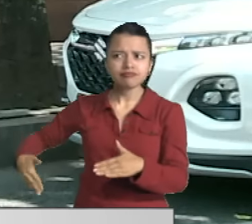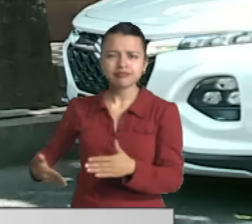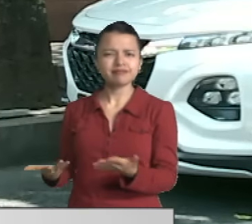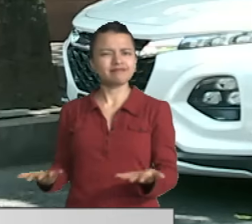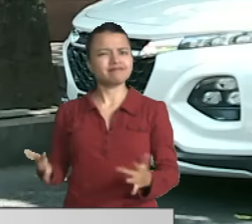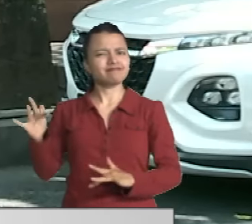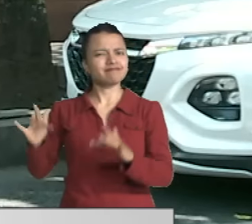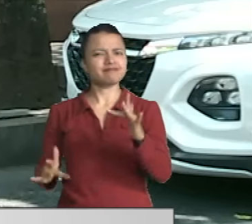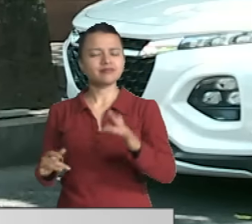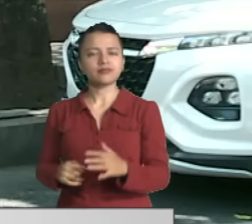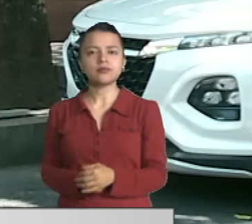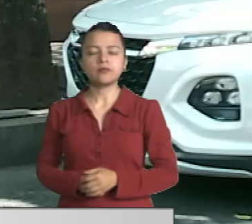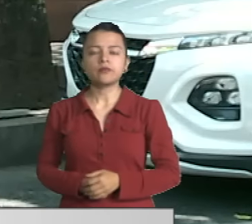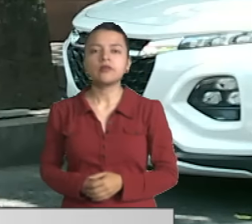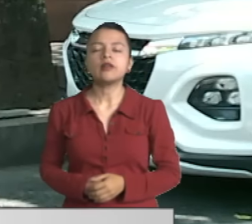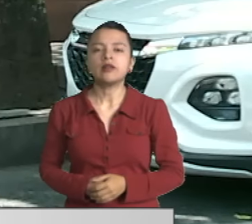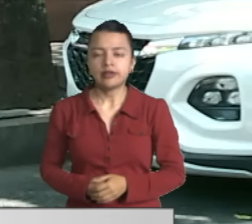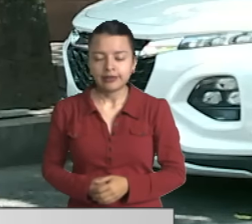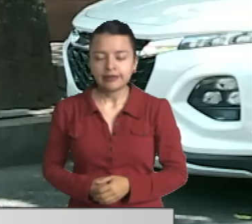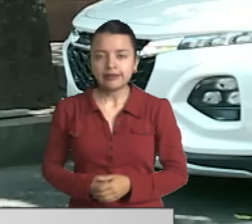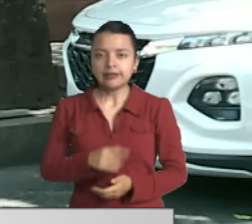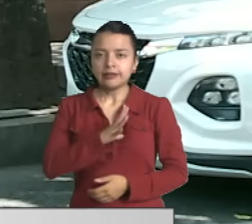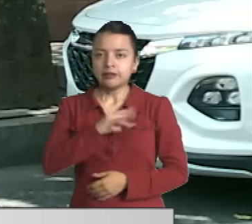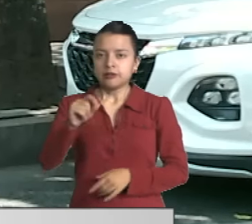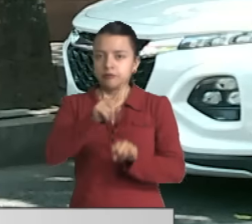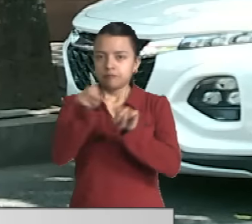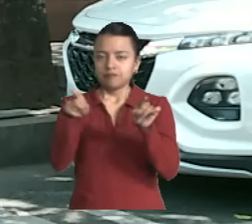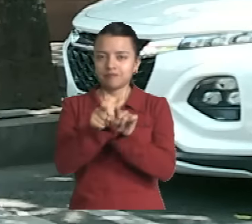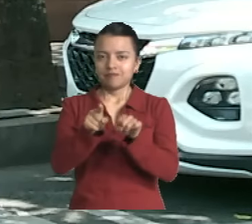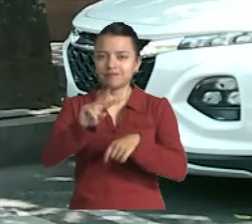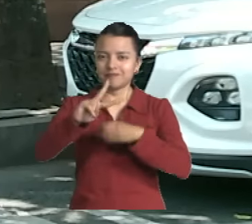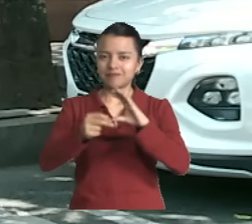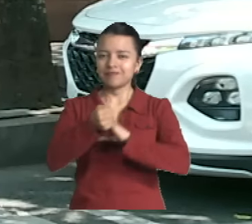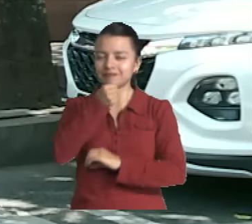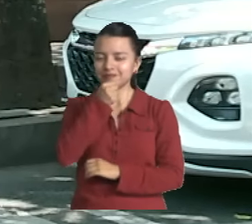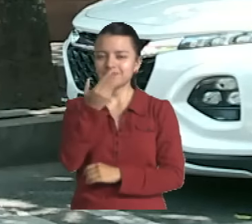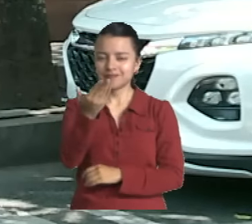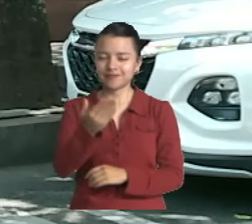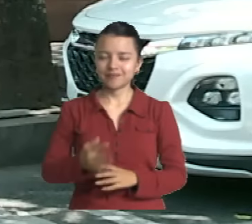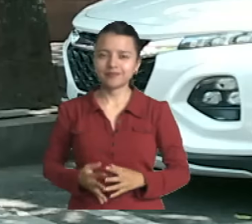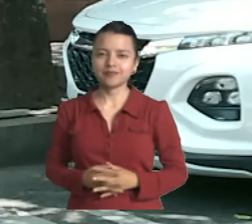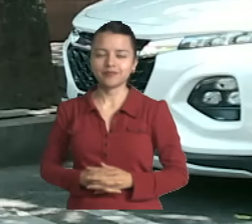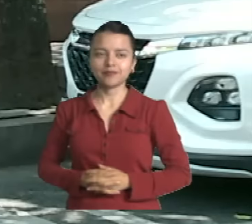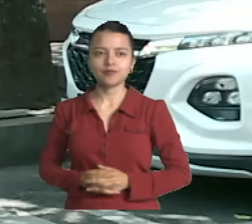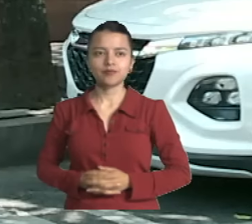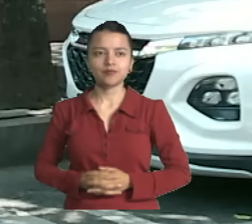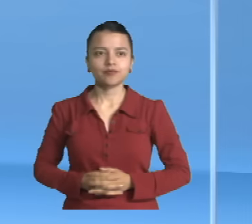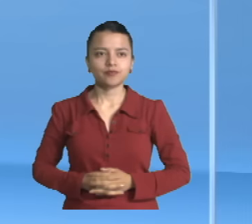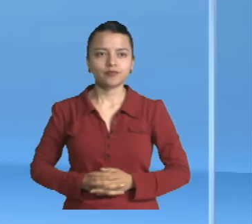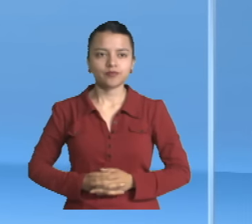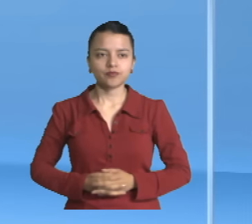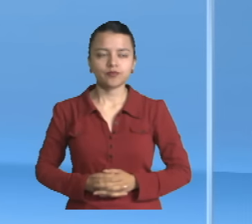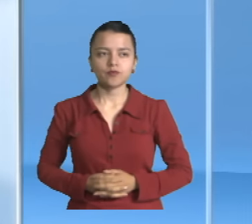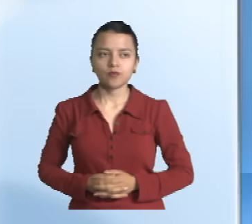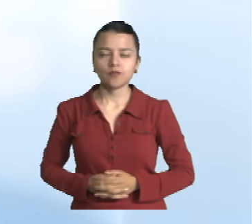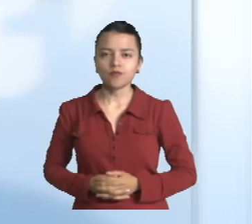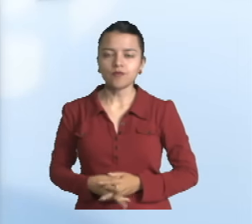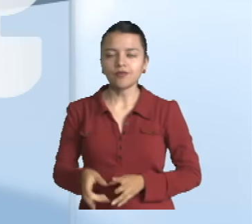Luisa y televidentes, esta es toda la información desde Santiago de Cali. Valentina Villegas, Noticentro 1, CMI.